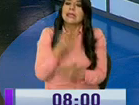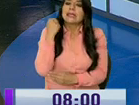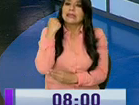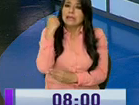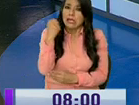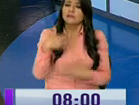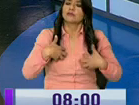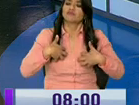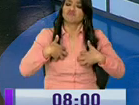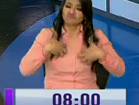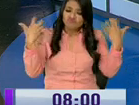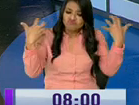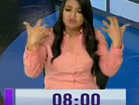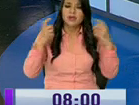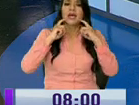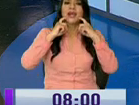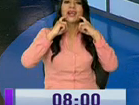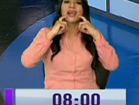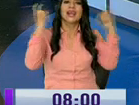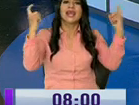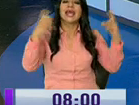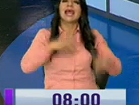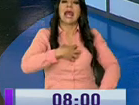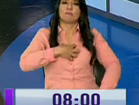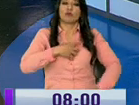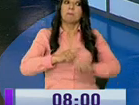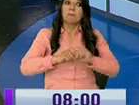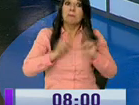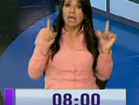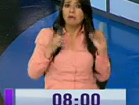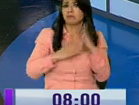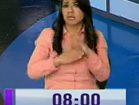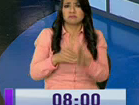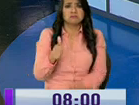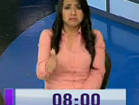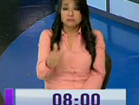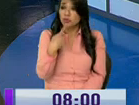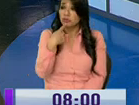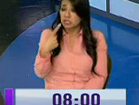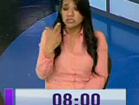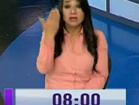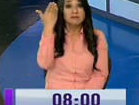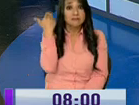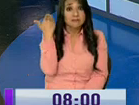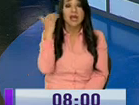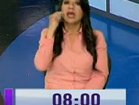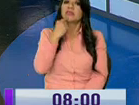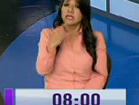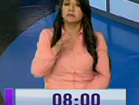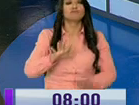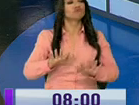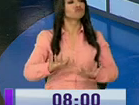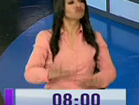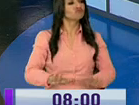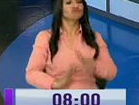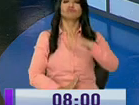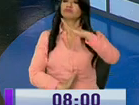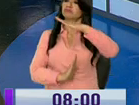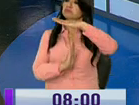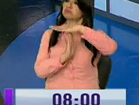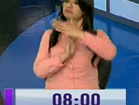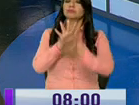de reclamar, están pero en su de derecho. Manera pacífica, bueno, como ellos supuesto. Mismos lo habían anunciado el día de ayer, que iba a ser un paro de